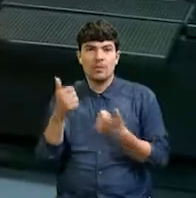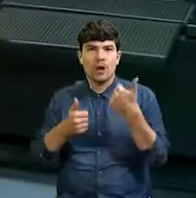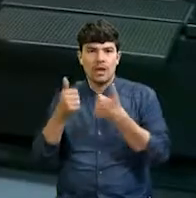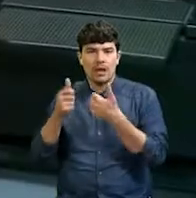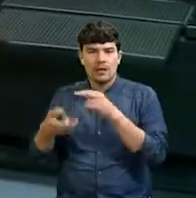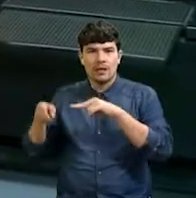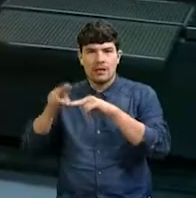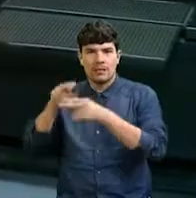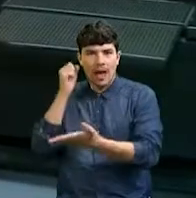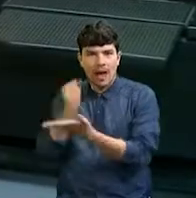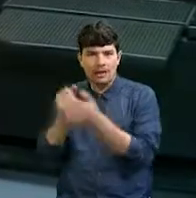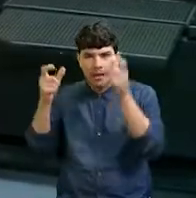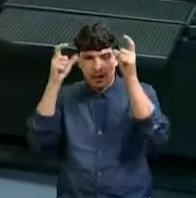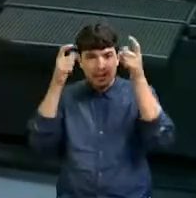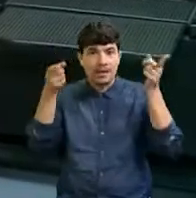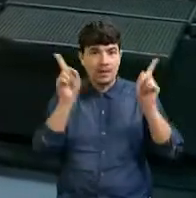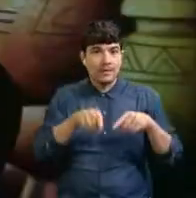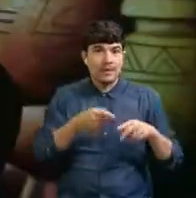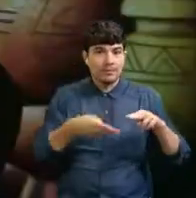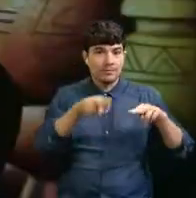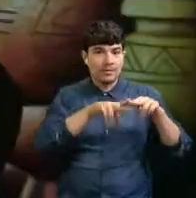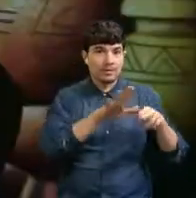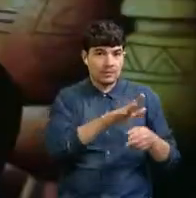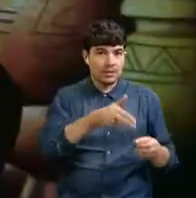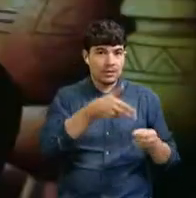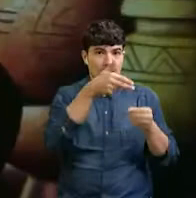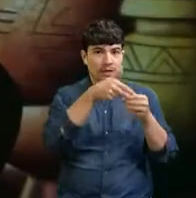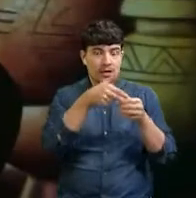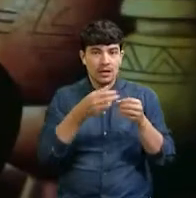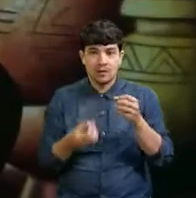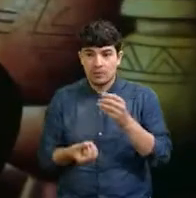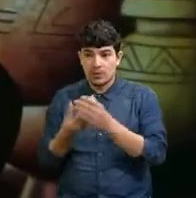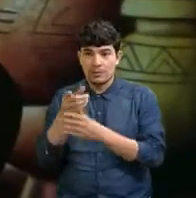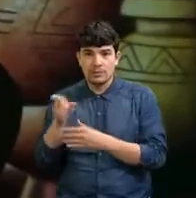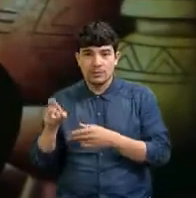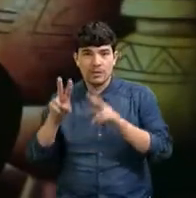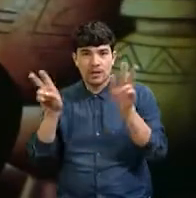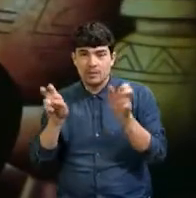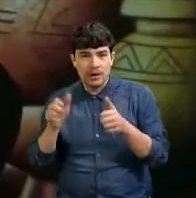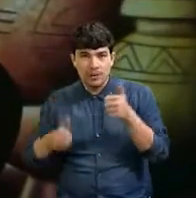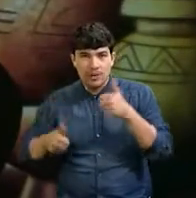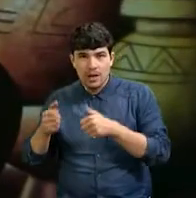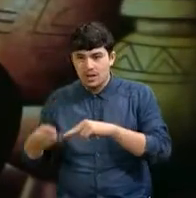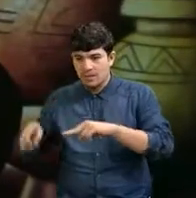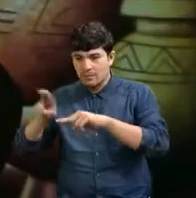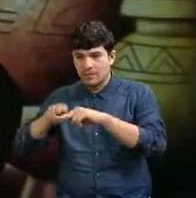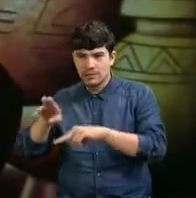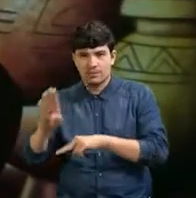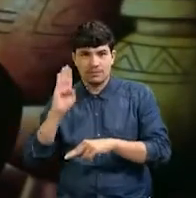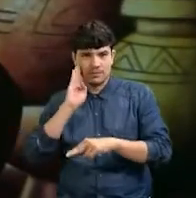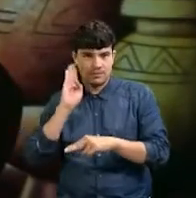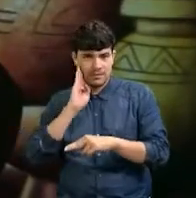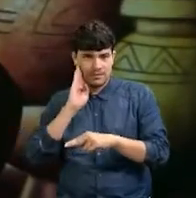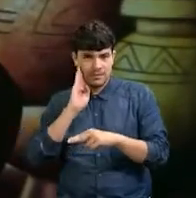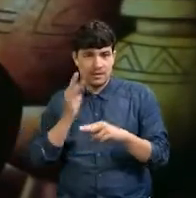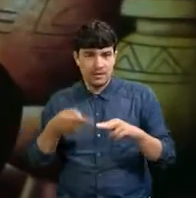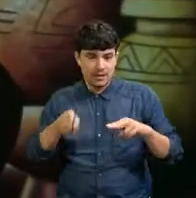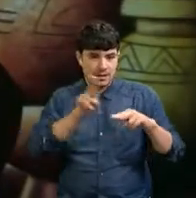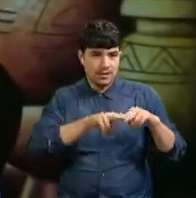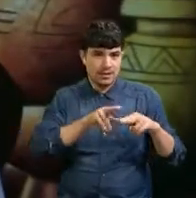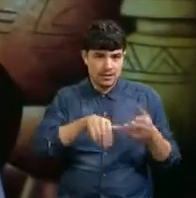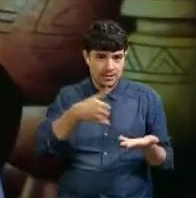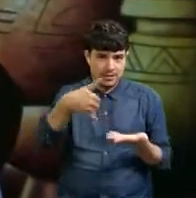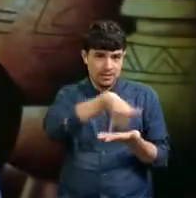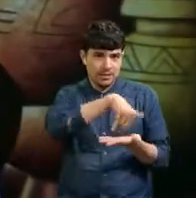y el de la gasolina entre otros y los dos nuevos tiene que ver con el impuesto a la telefonía celular y a la telefonía fija